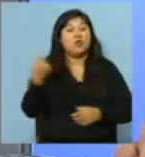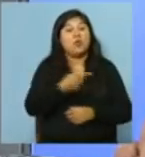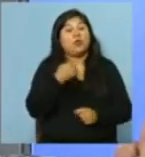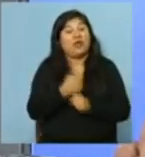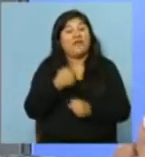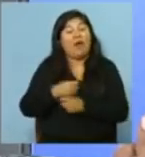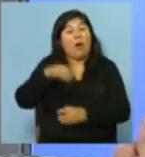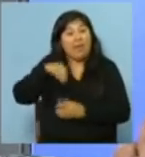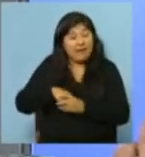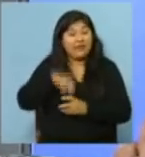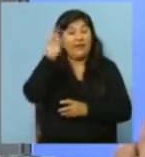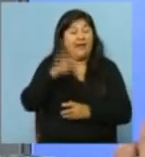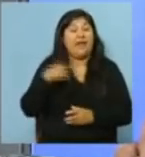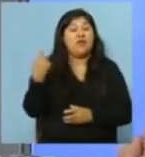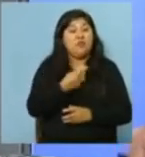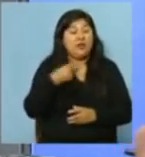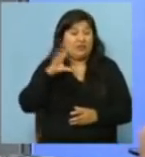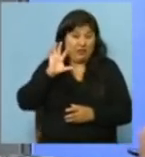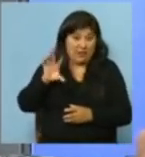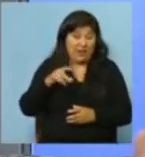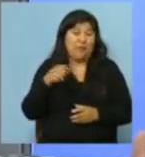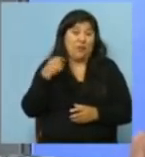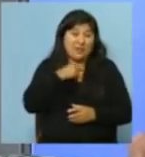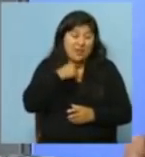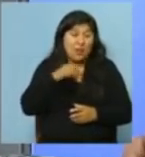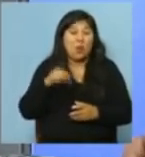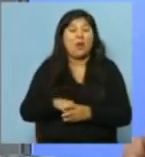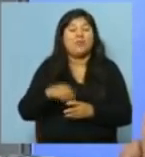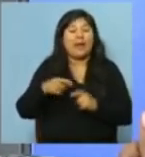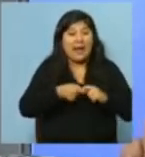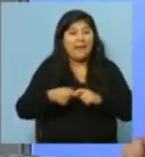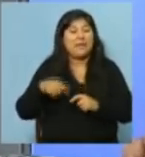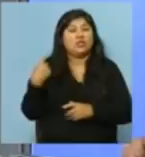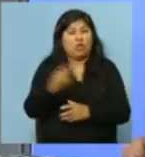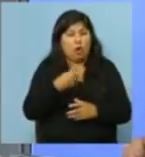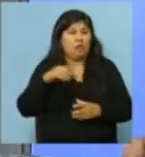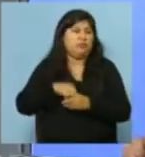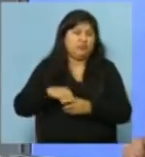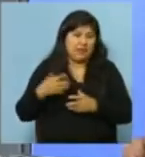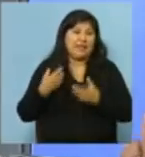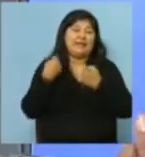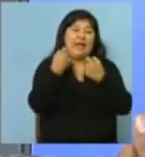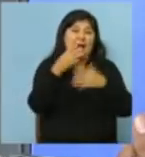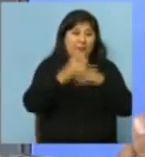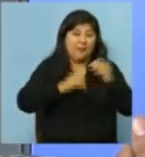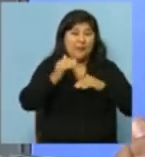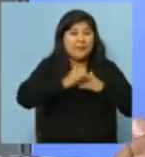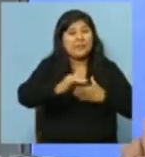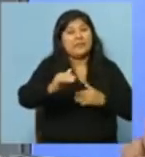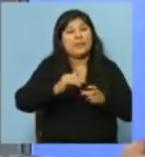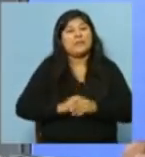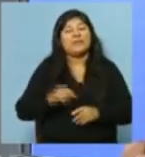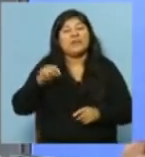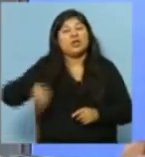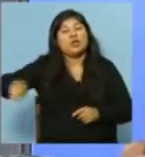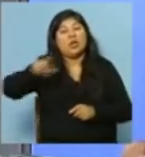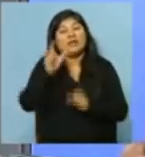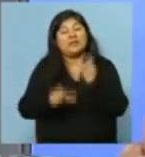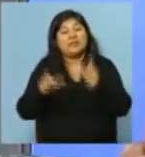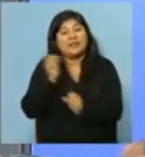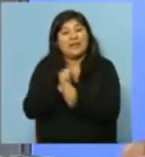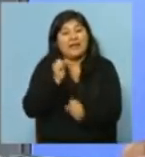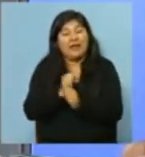reconocimiento de mi parte y que lo hizo ayer el gobernador a nuestros trabajadores viales nuestros trabajadores hoy es este viales son una